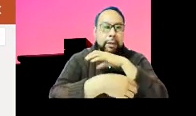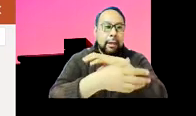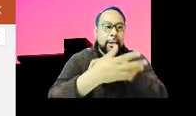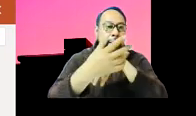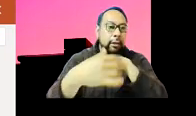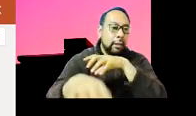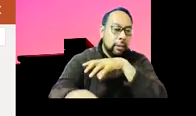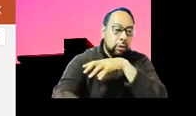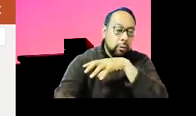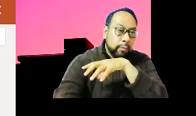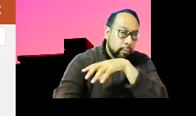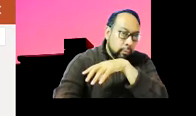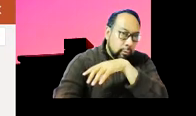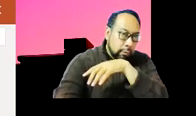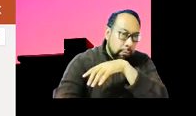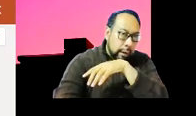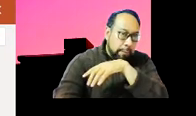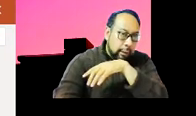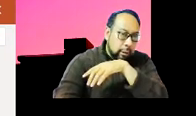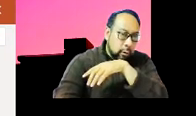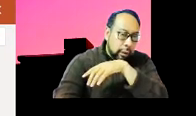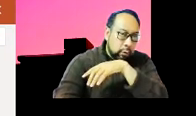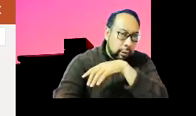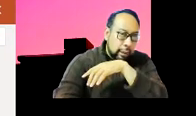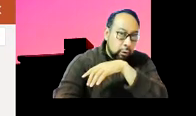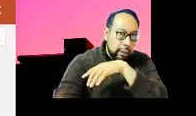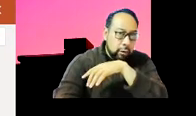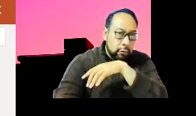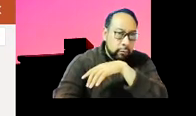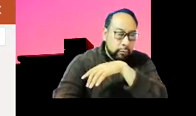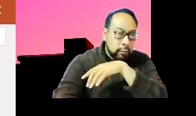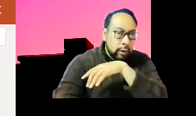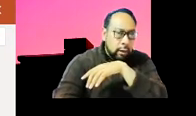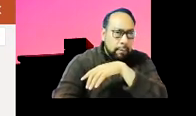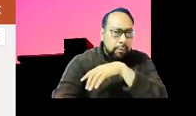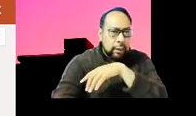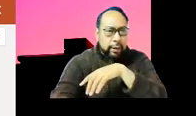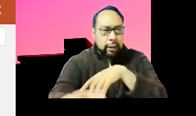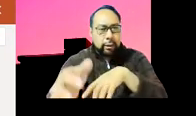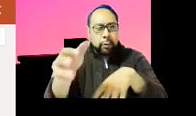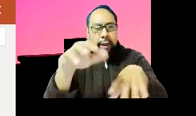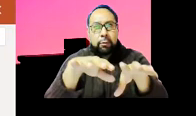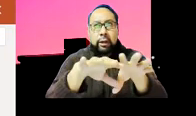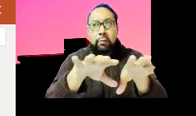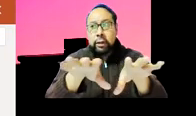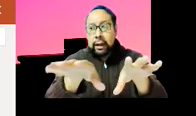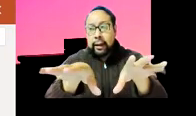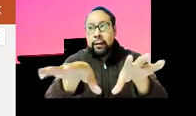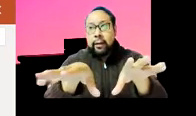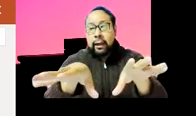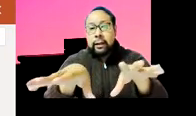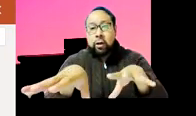Aquí ya empieza a tener sentido gran parte de lo que hemos estado viendo. Vamos a ver qué dice. Por ejemplo,